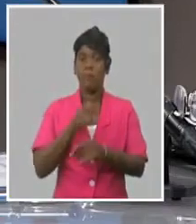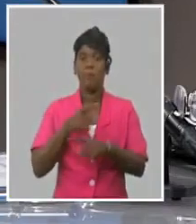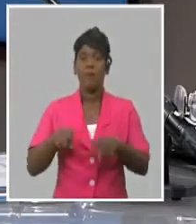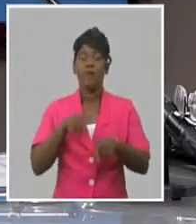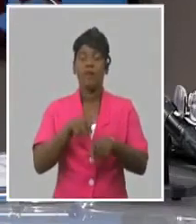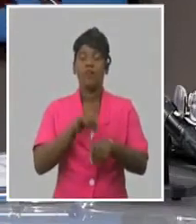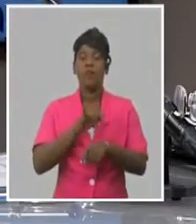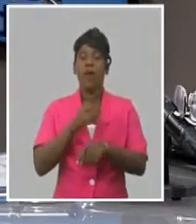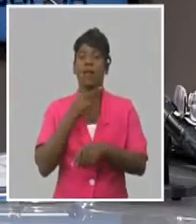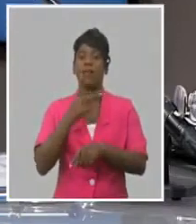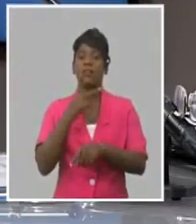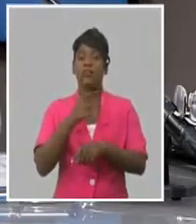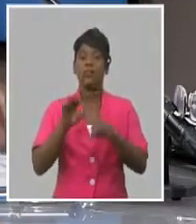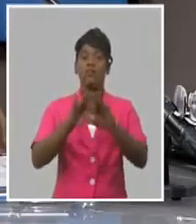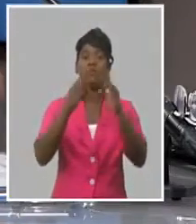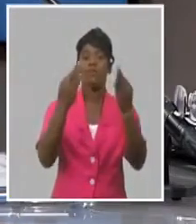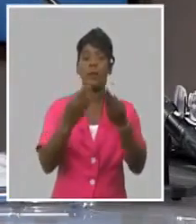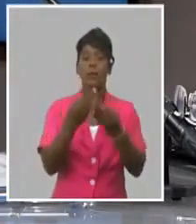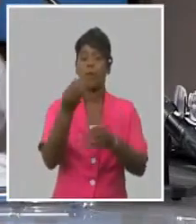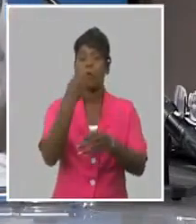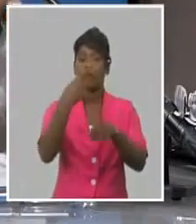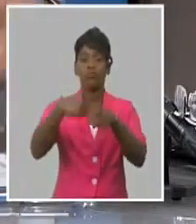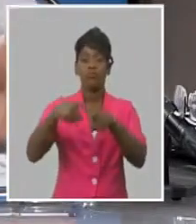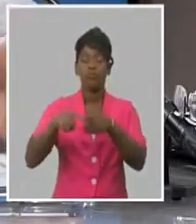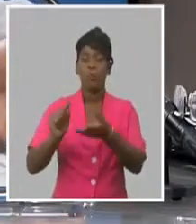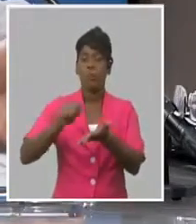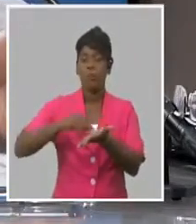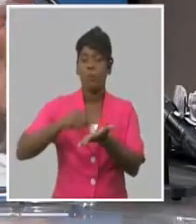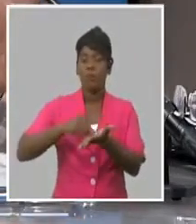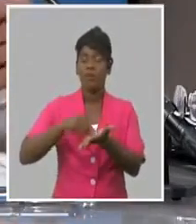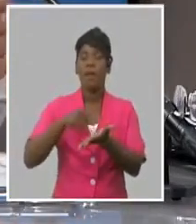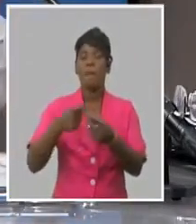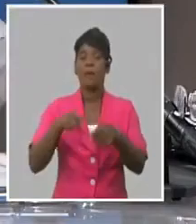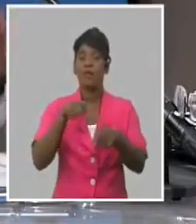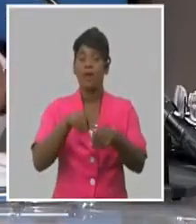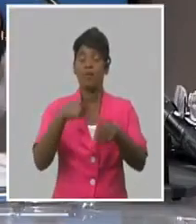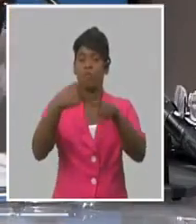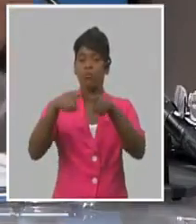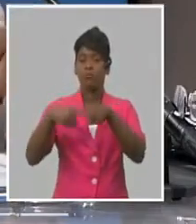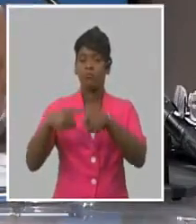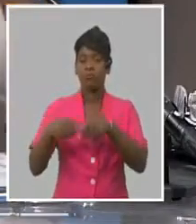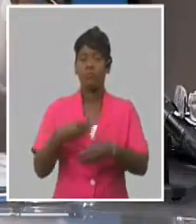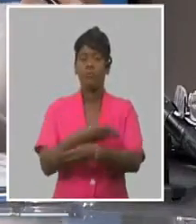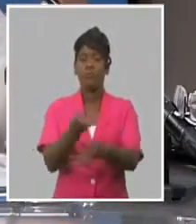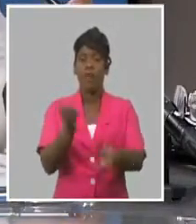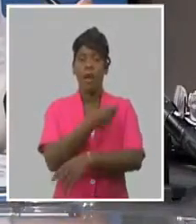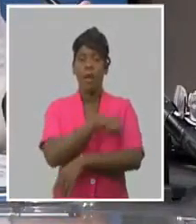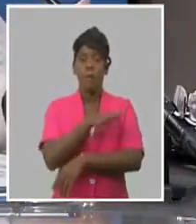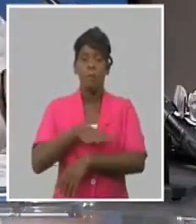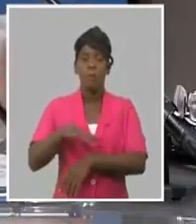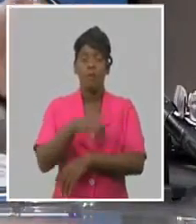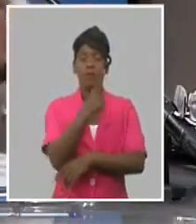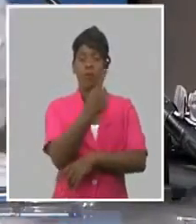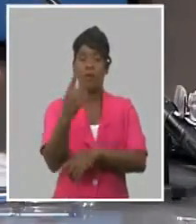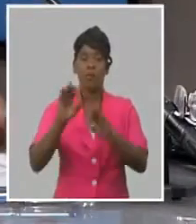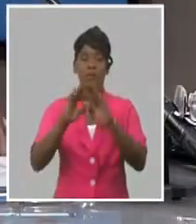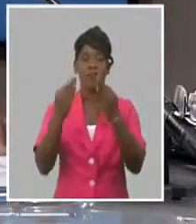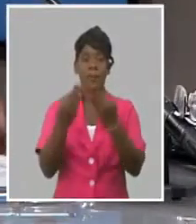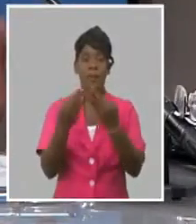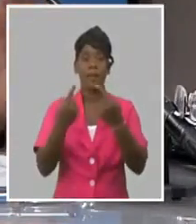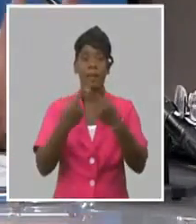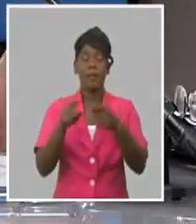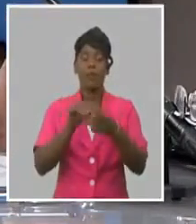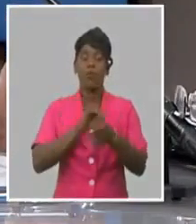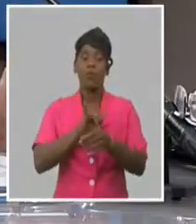familiar normada. Hay un grupo de productos que tú repartes por esa libreta con una regulación de acceso, pero no